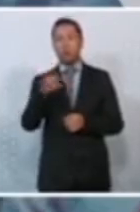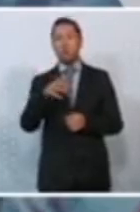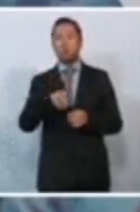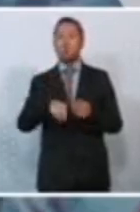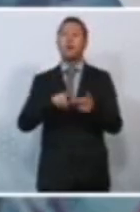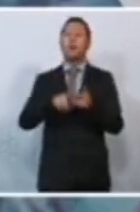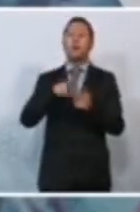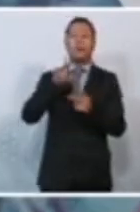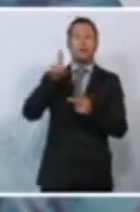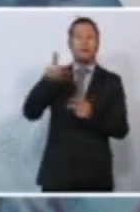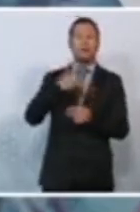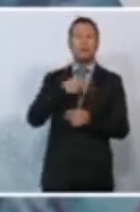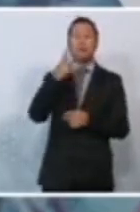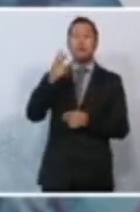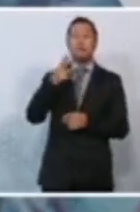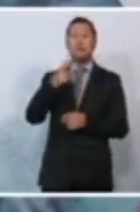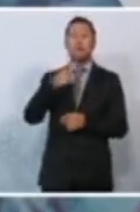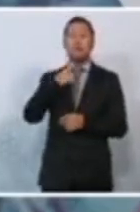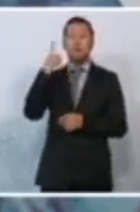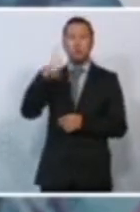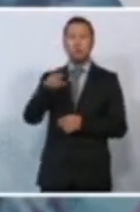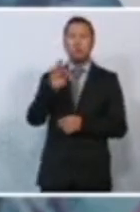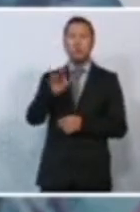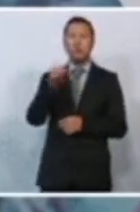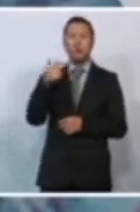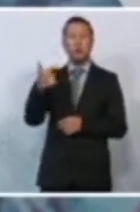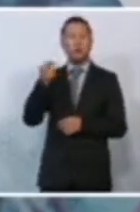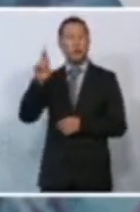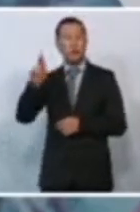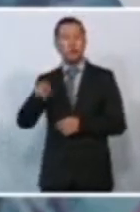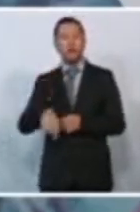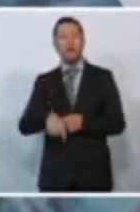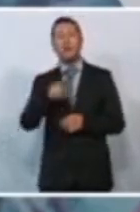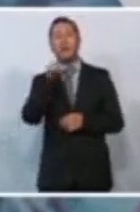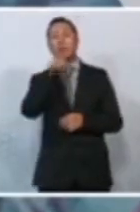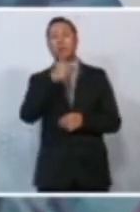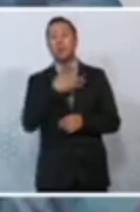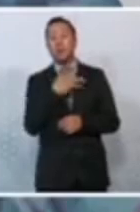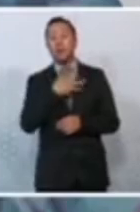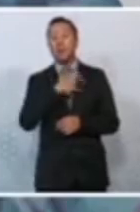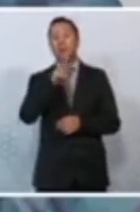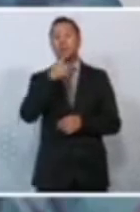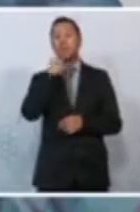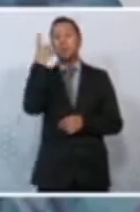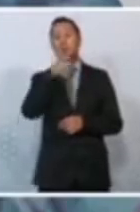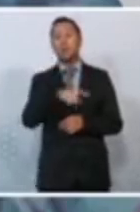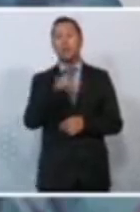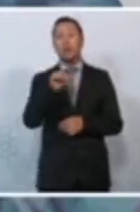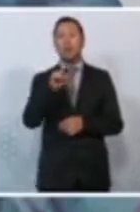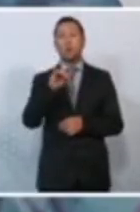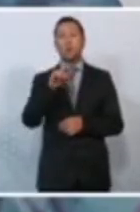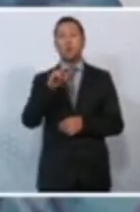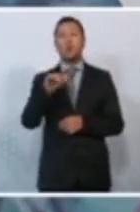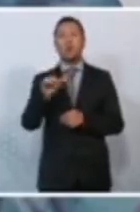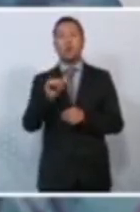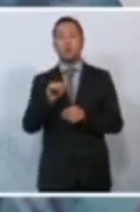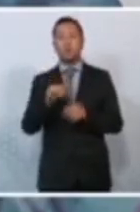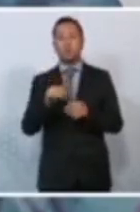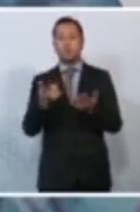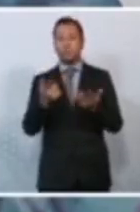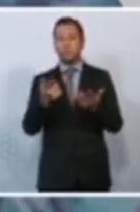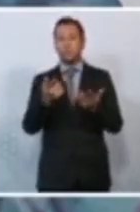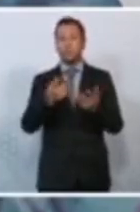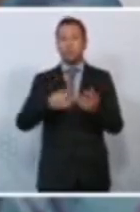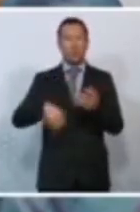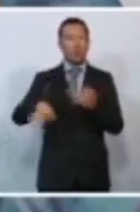del Estado, 3 denuncias en su contra de la Fiscalía General de la República, 2 denuncias en su contra de la Auditoría Superior del